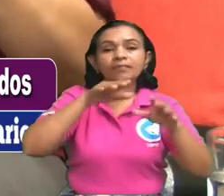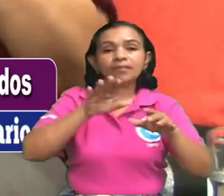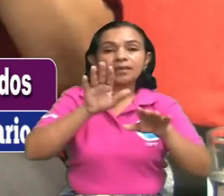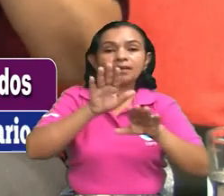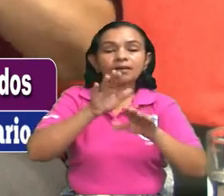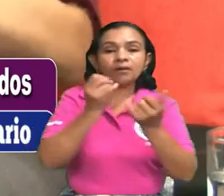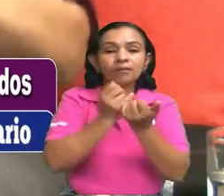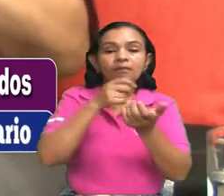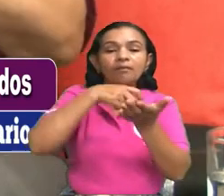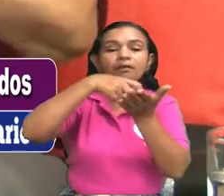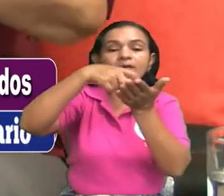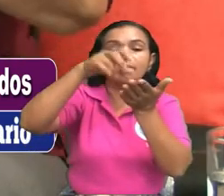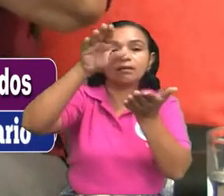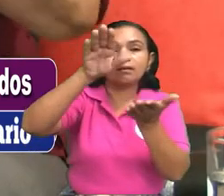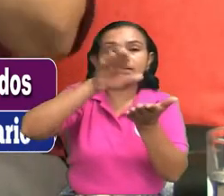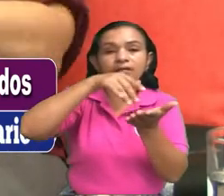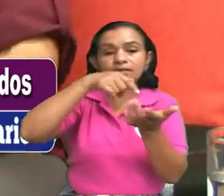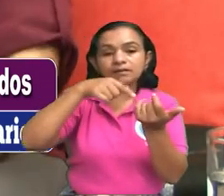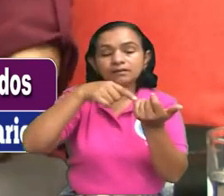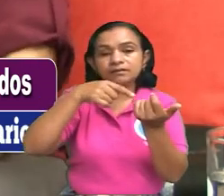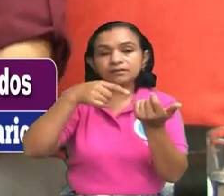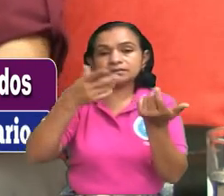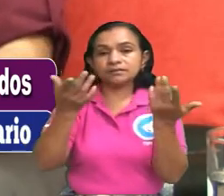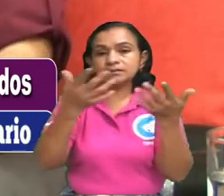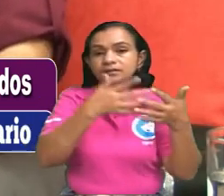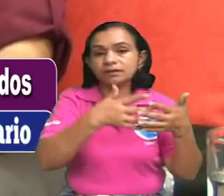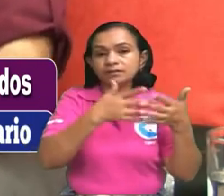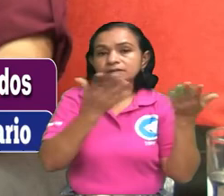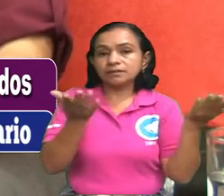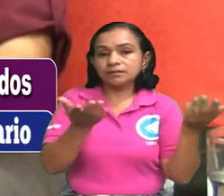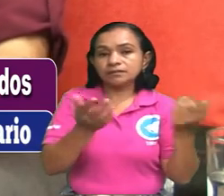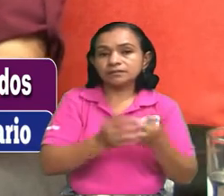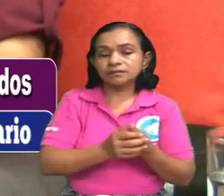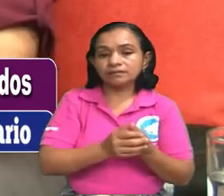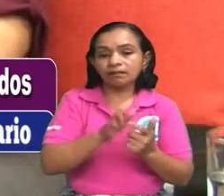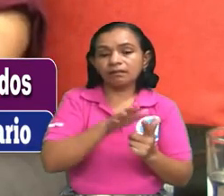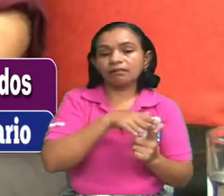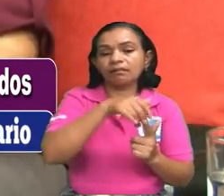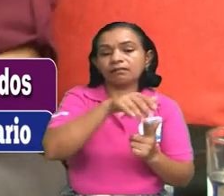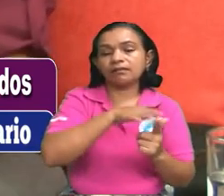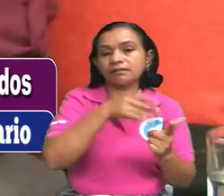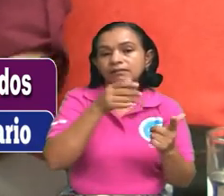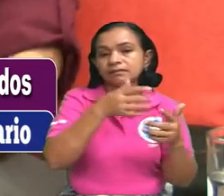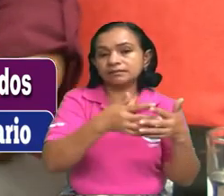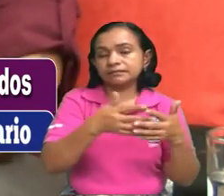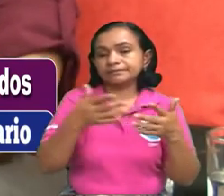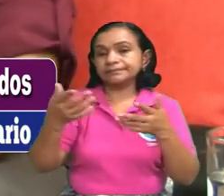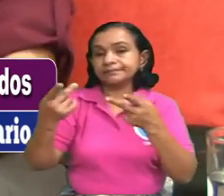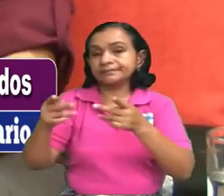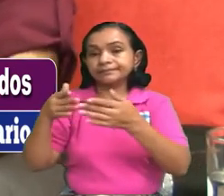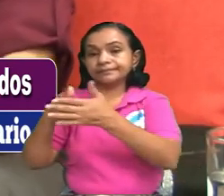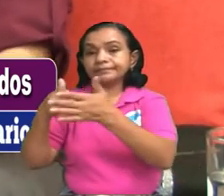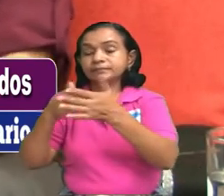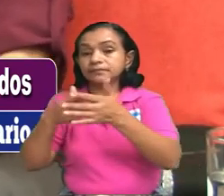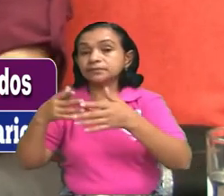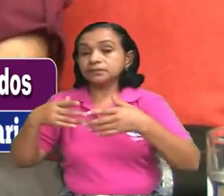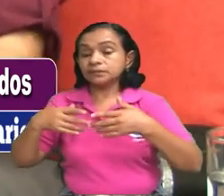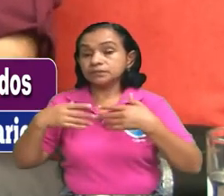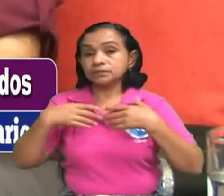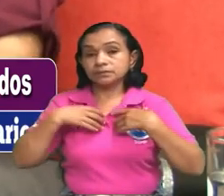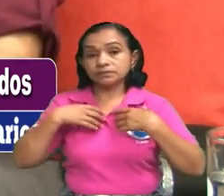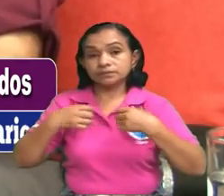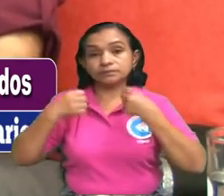ante todas esas obstáculos hay una voluntad férrea. Así es. Que se